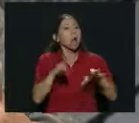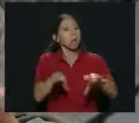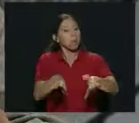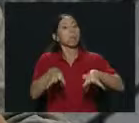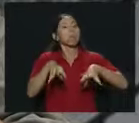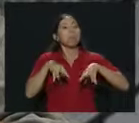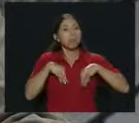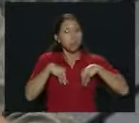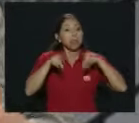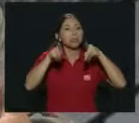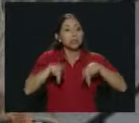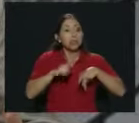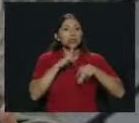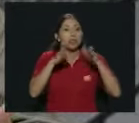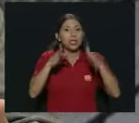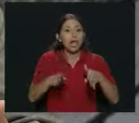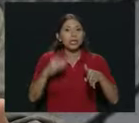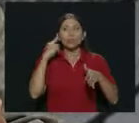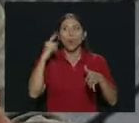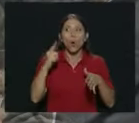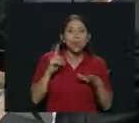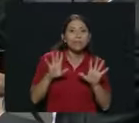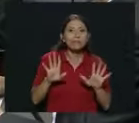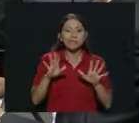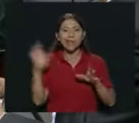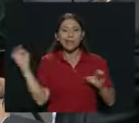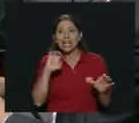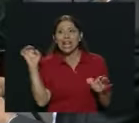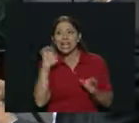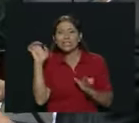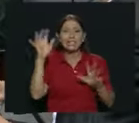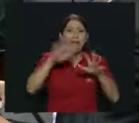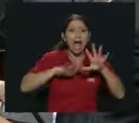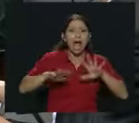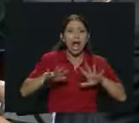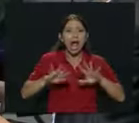nivel de tolerancia ante la emergencia. Esa política ha sido